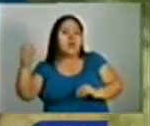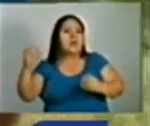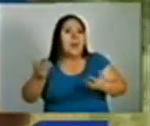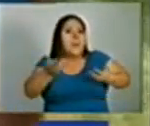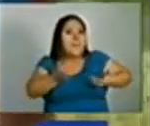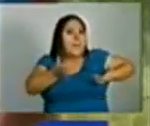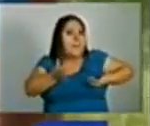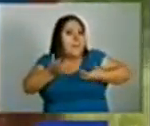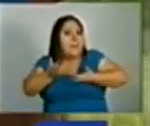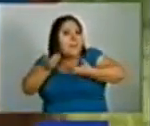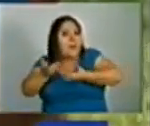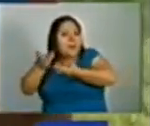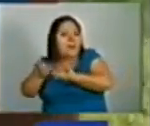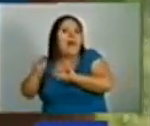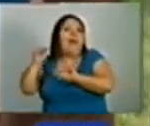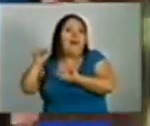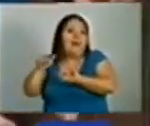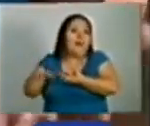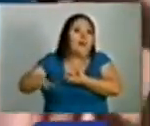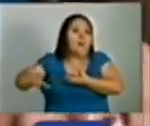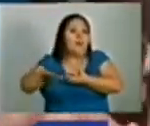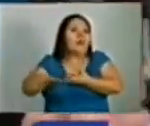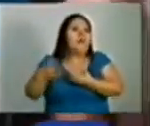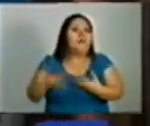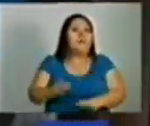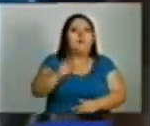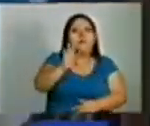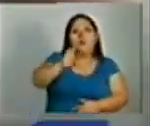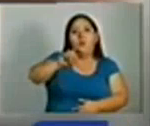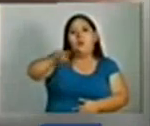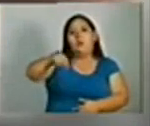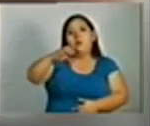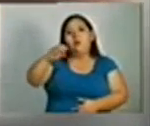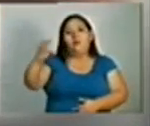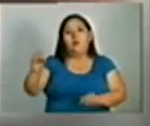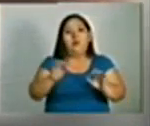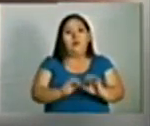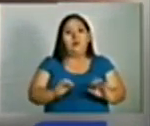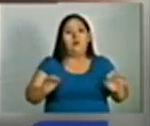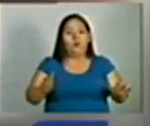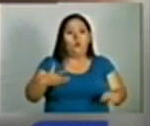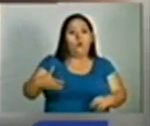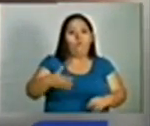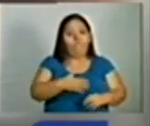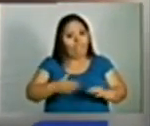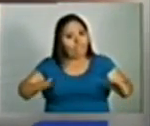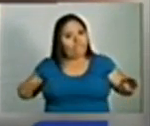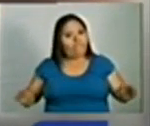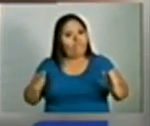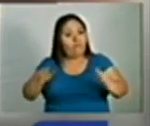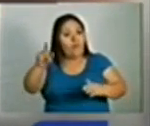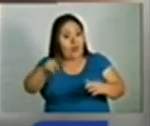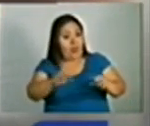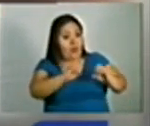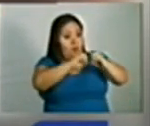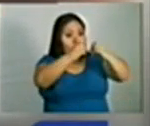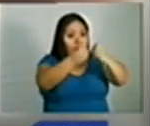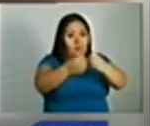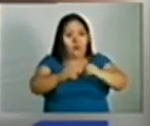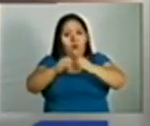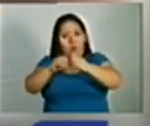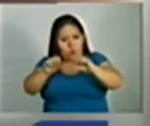llegado hasta ese punto, entre ellos más de 40.000 niños. Nosotros instamos a los organismos internacionales a que